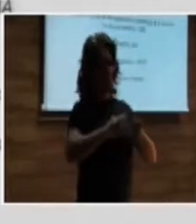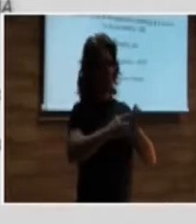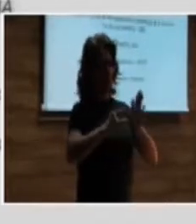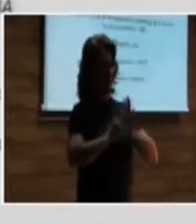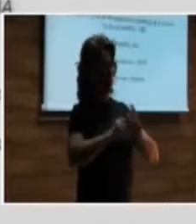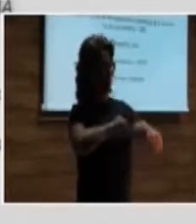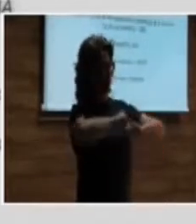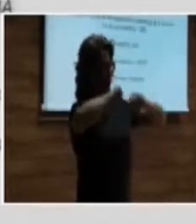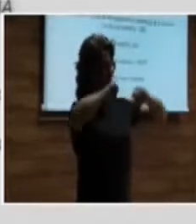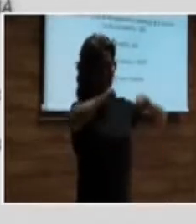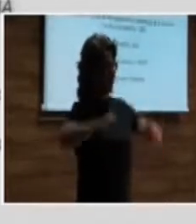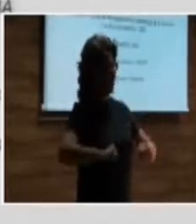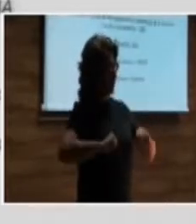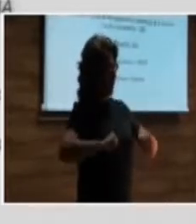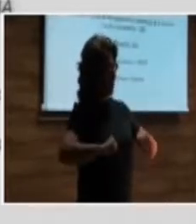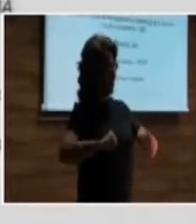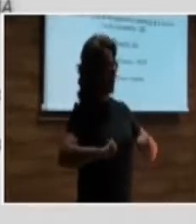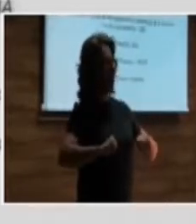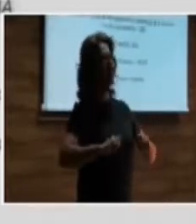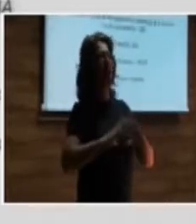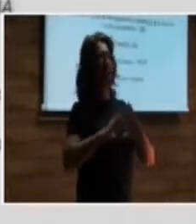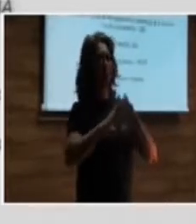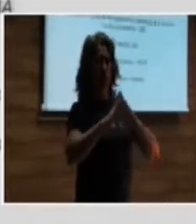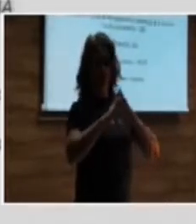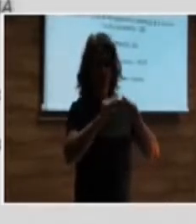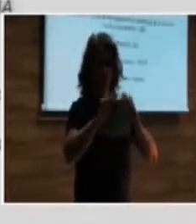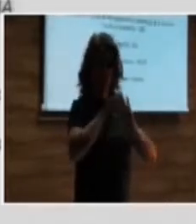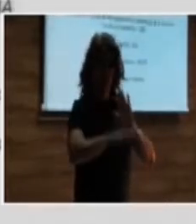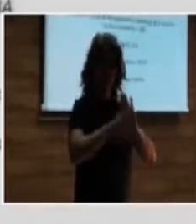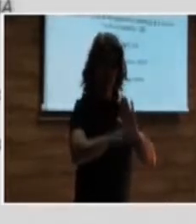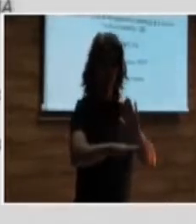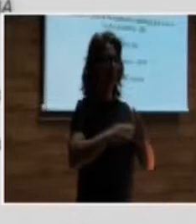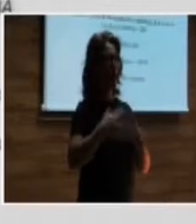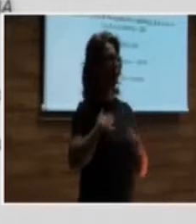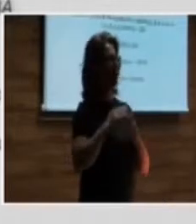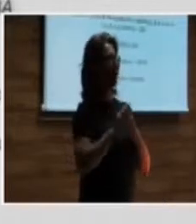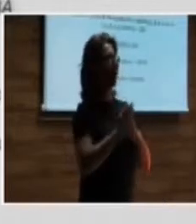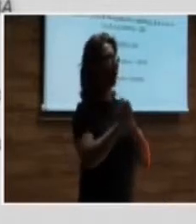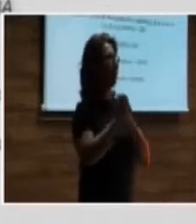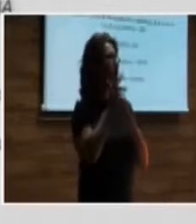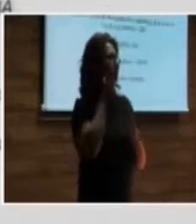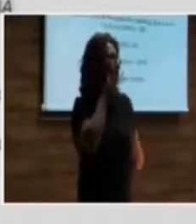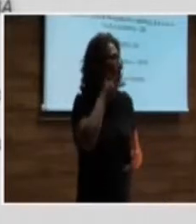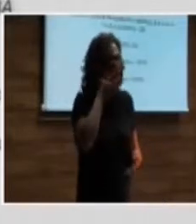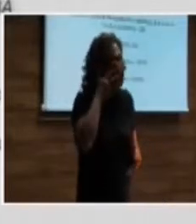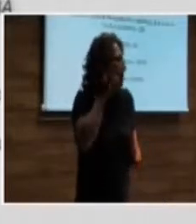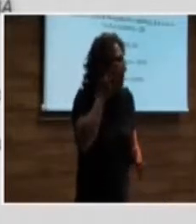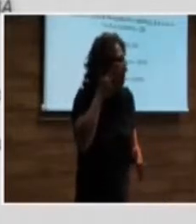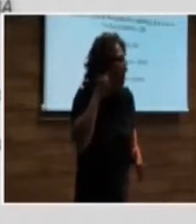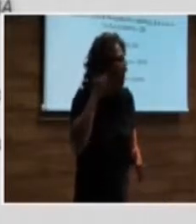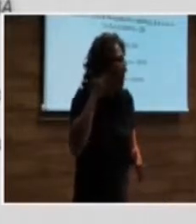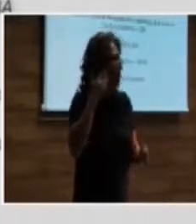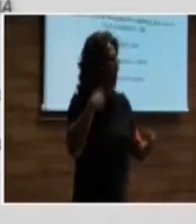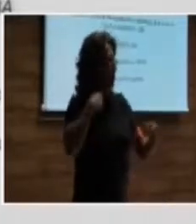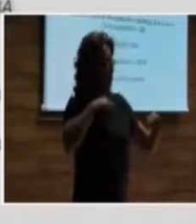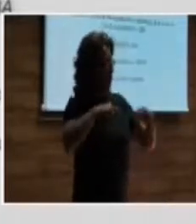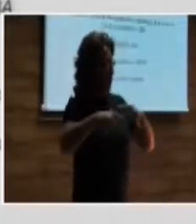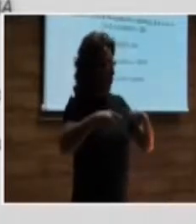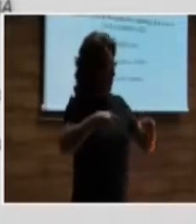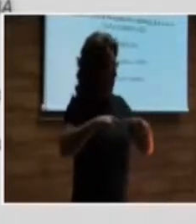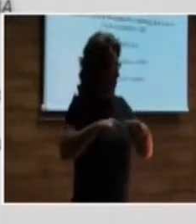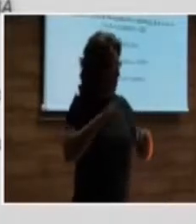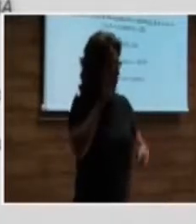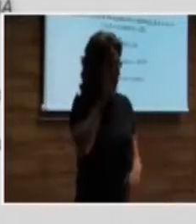en Alzheimer es el programa de la universidad, que yo tengo el honor y la suerte de coordinar,